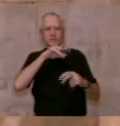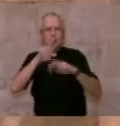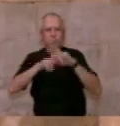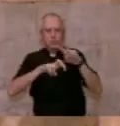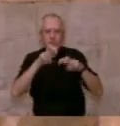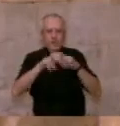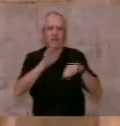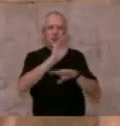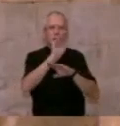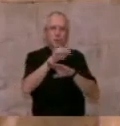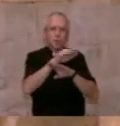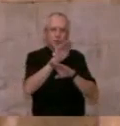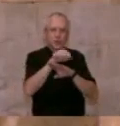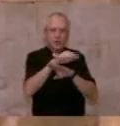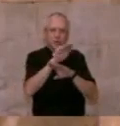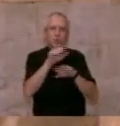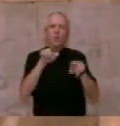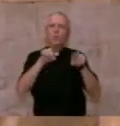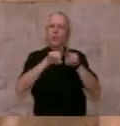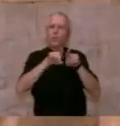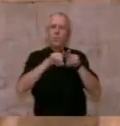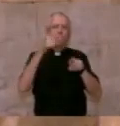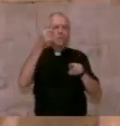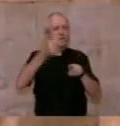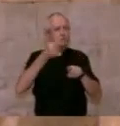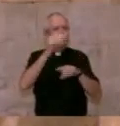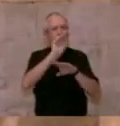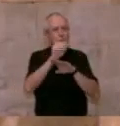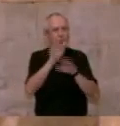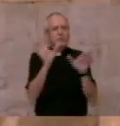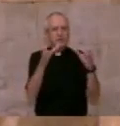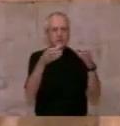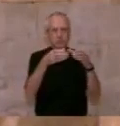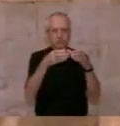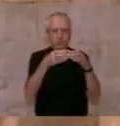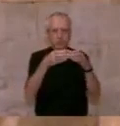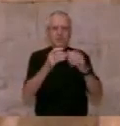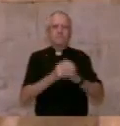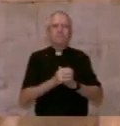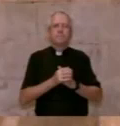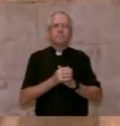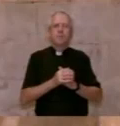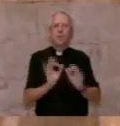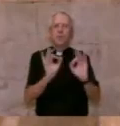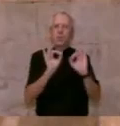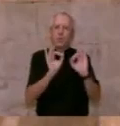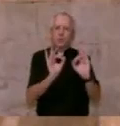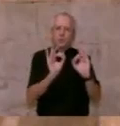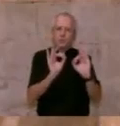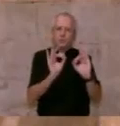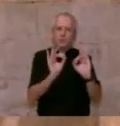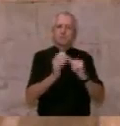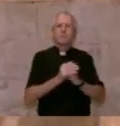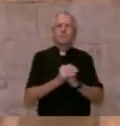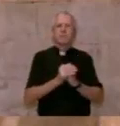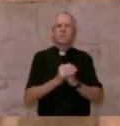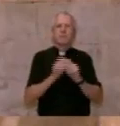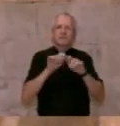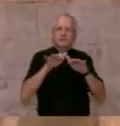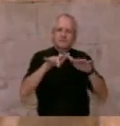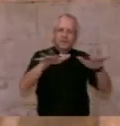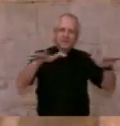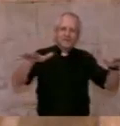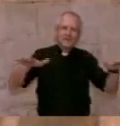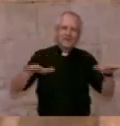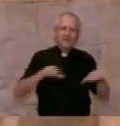rebaño i lo cuidaré. I le recolliré de tots Como els llocs on s'havien dispersat el dia de núvols i Como boira. Com cuida un pastor de su grey dispersa,